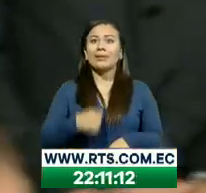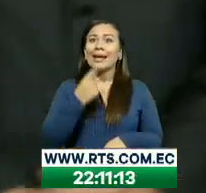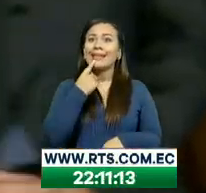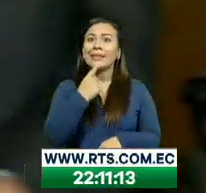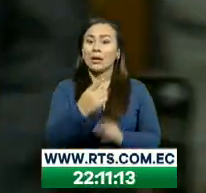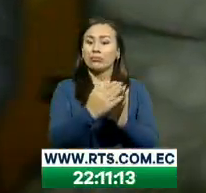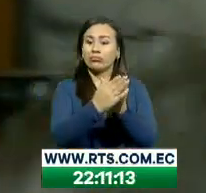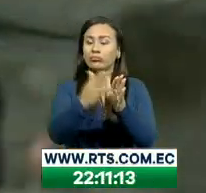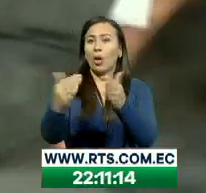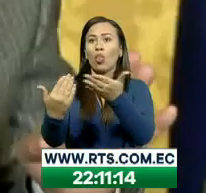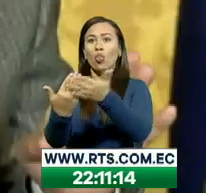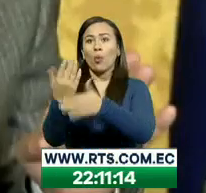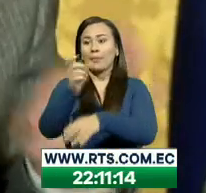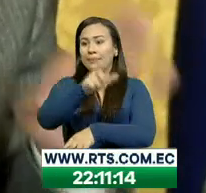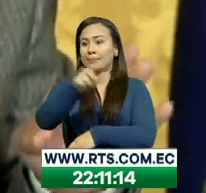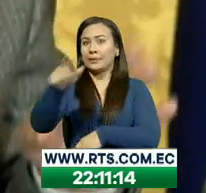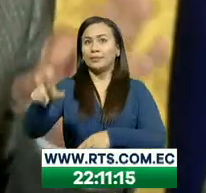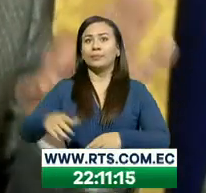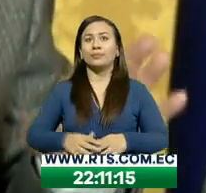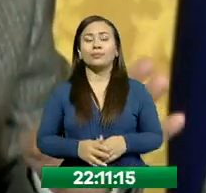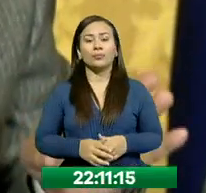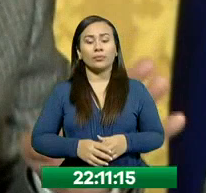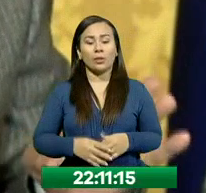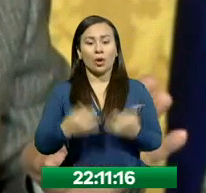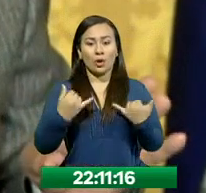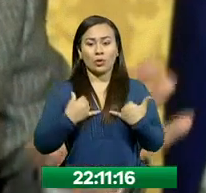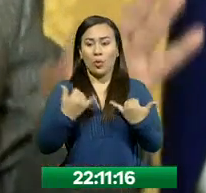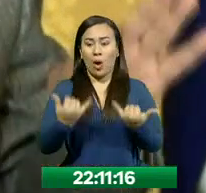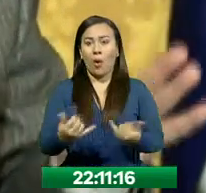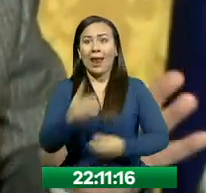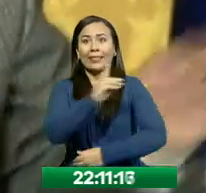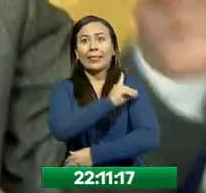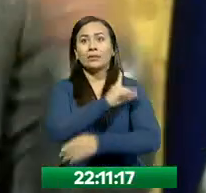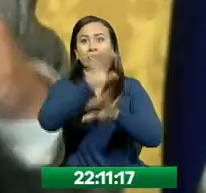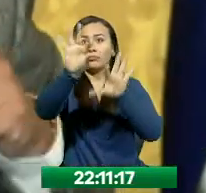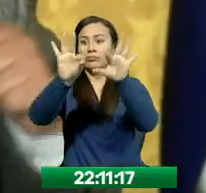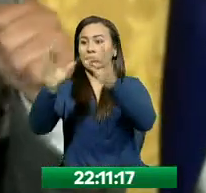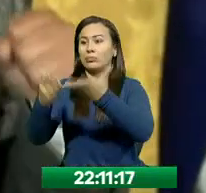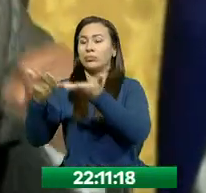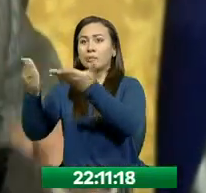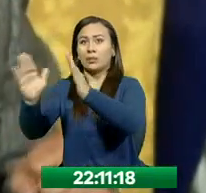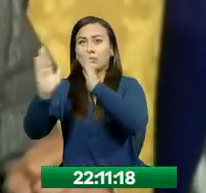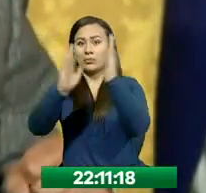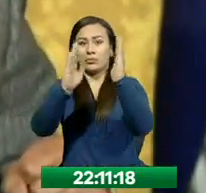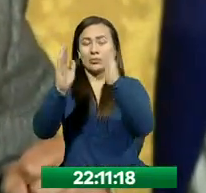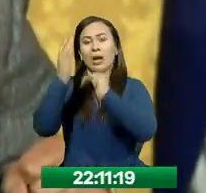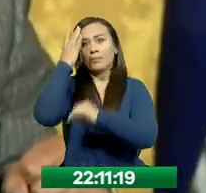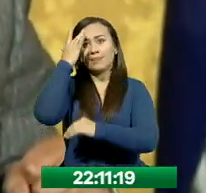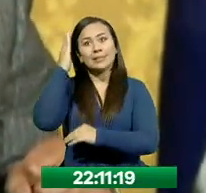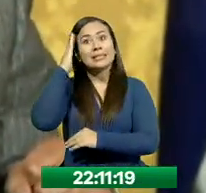de su gabinete de gobierno. El poder que les es otorgado a ustedes es transitorio, todos lo sabemos,